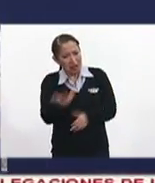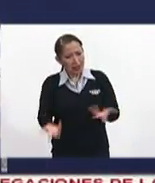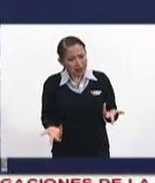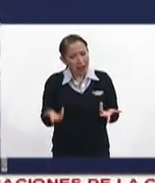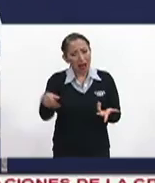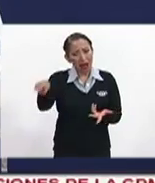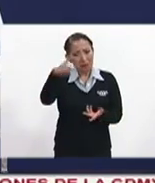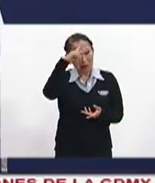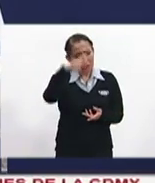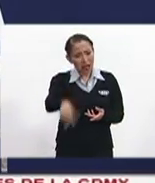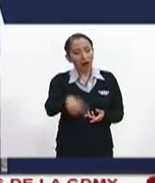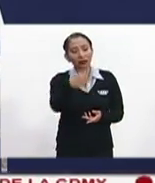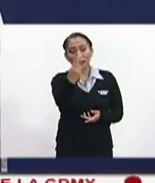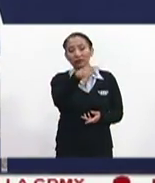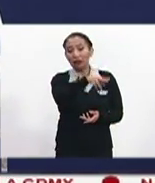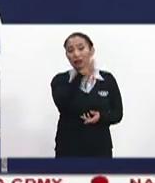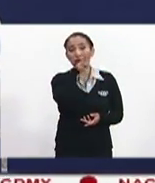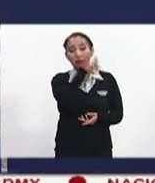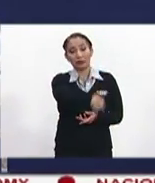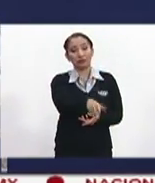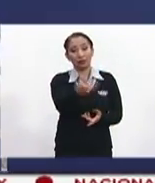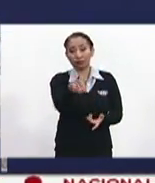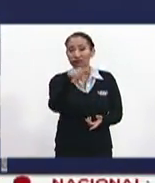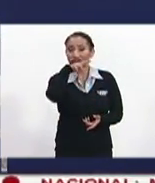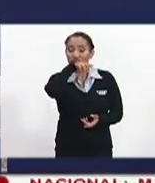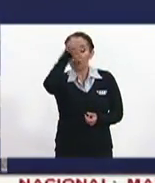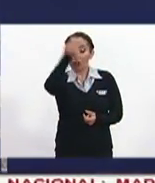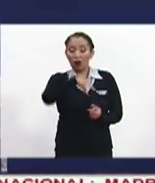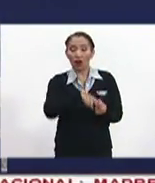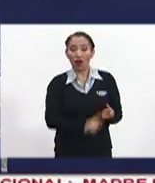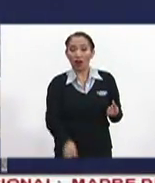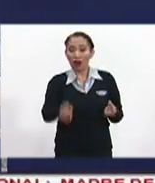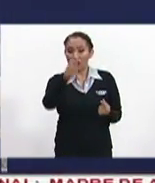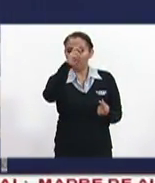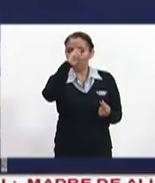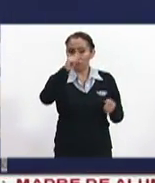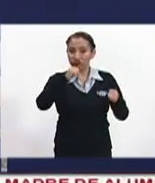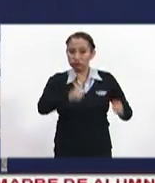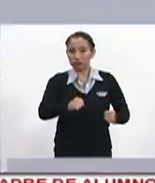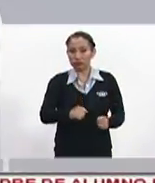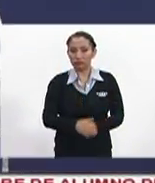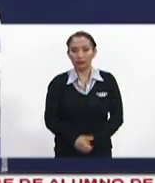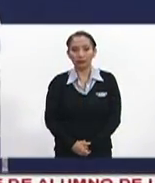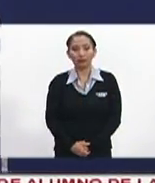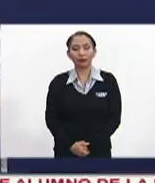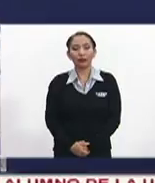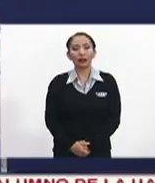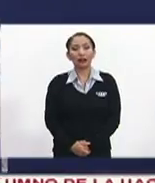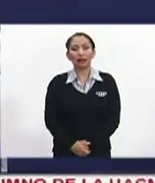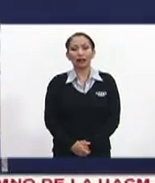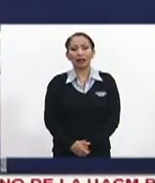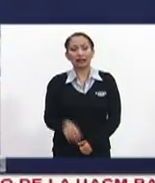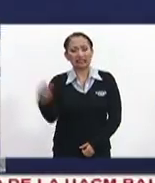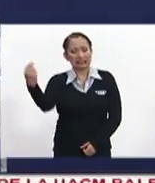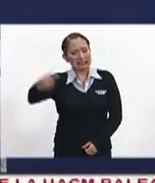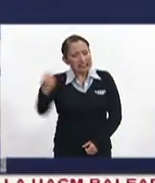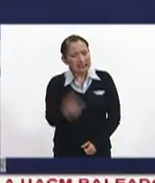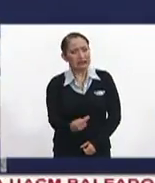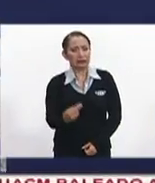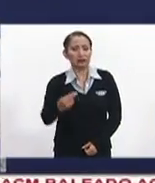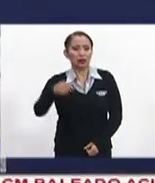por lo tanto se requiere de una respuesta que sea rápida y que sea además enérgica. Es